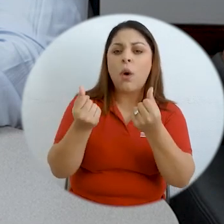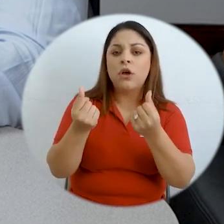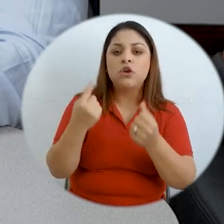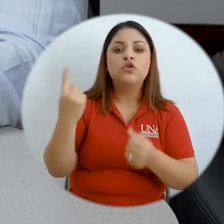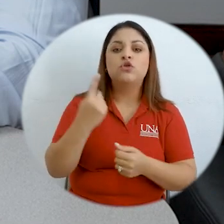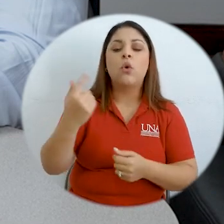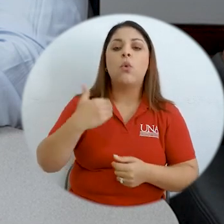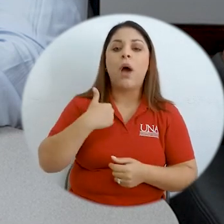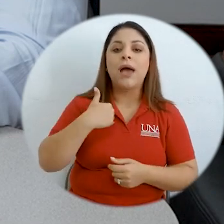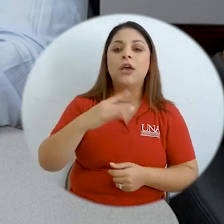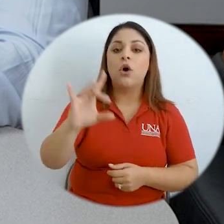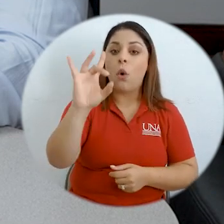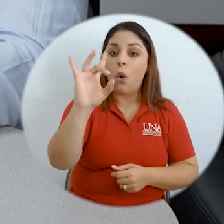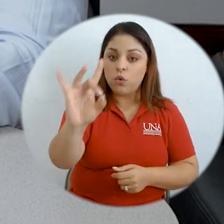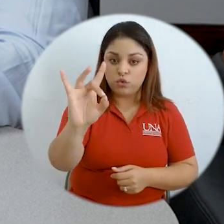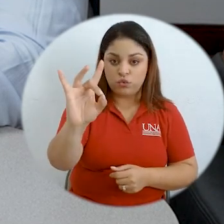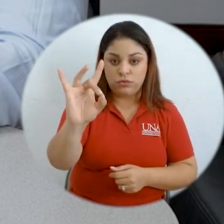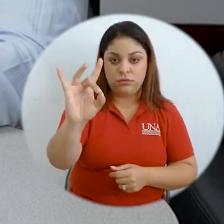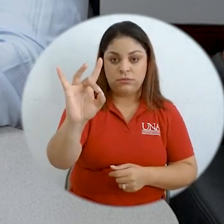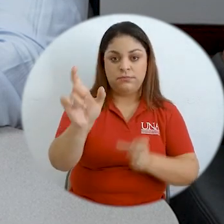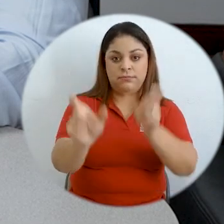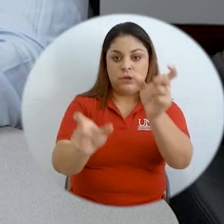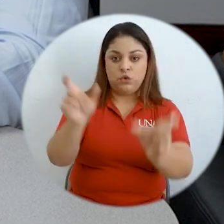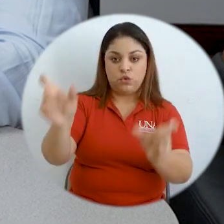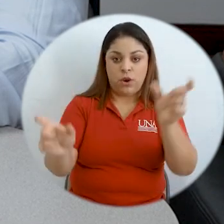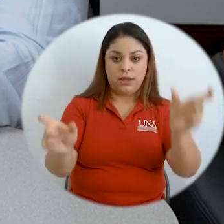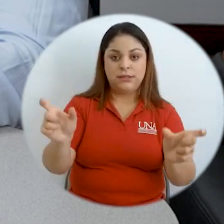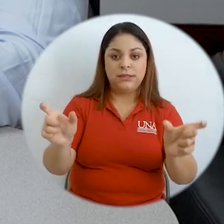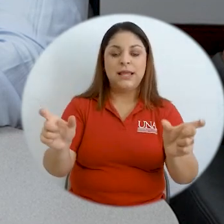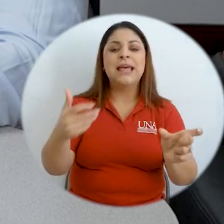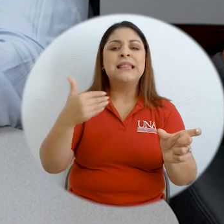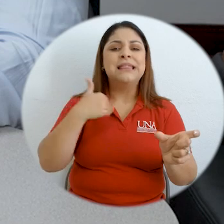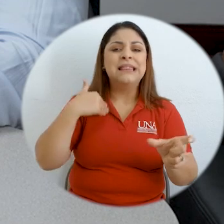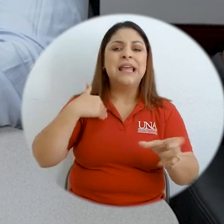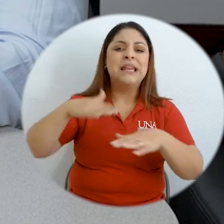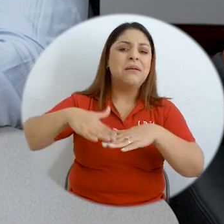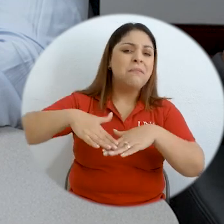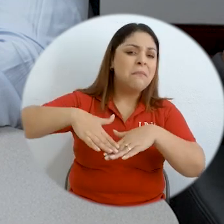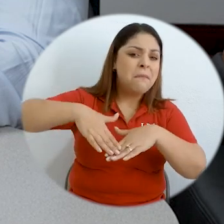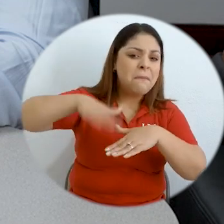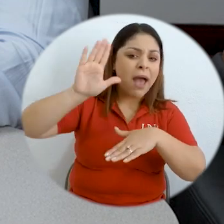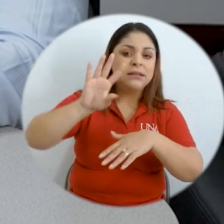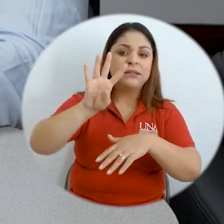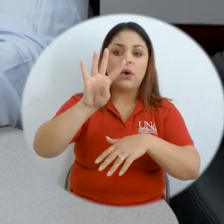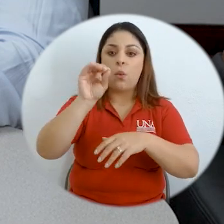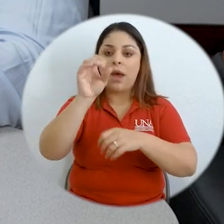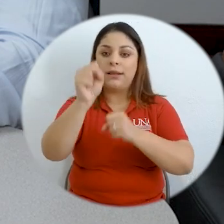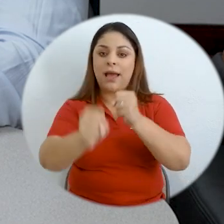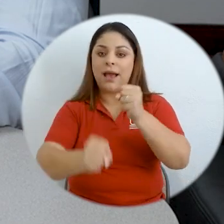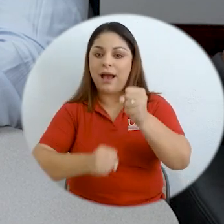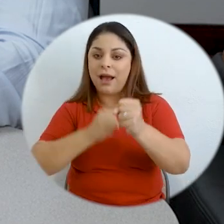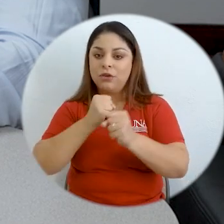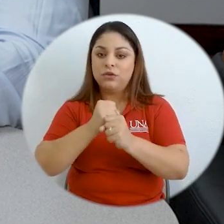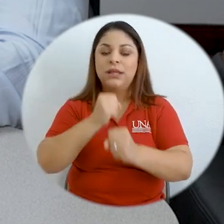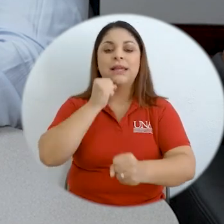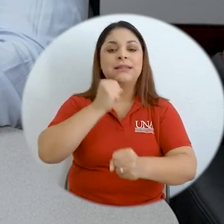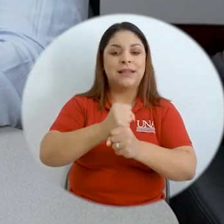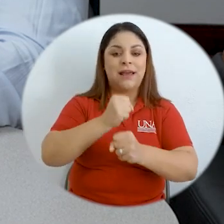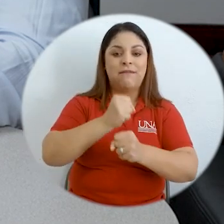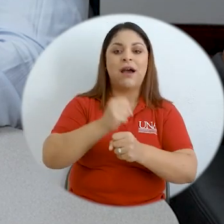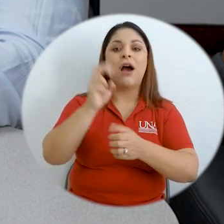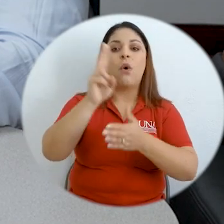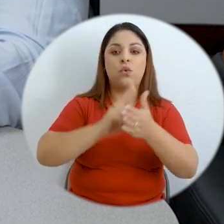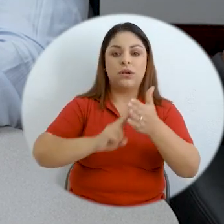6.5 millones de colones? Solo hay 8 salarios. De personas que tienen más de 40 años de trabajar en la universidad, que tienen